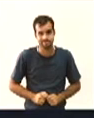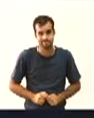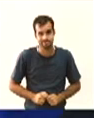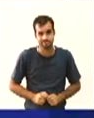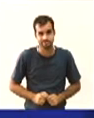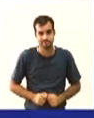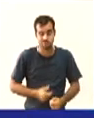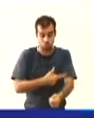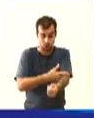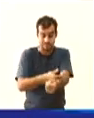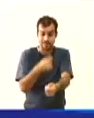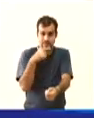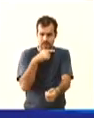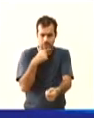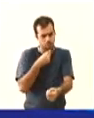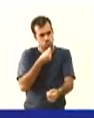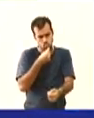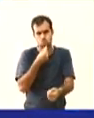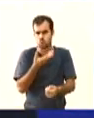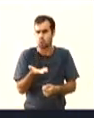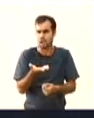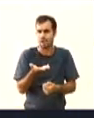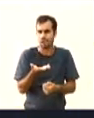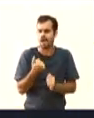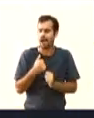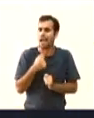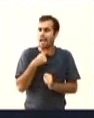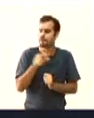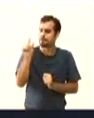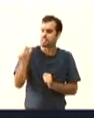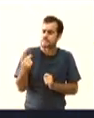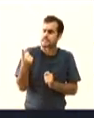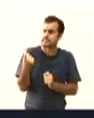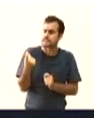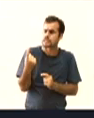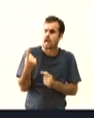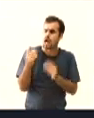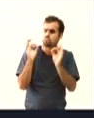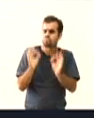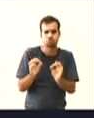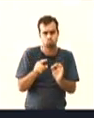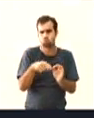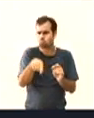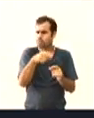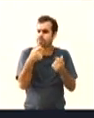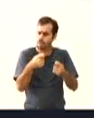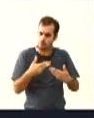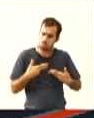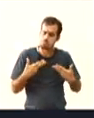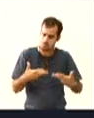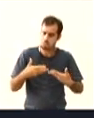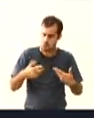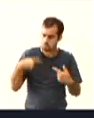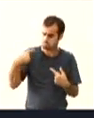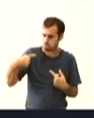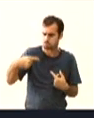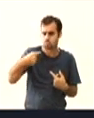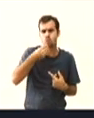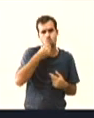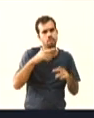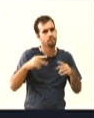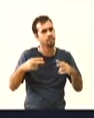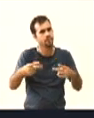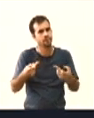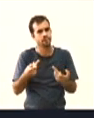sangre siempre es posible. No hace falta que alguien lo necesite. Hacerlo de forma voluntaria y con regularidad es un